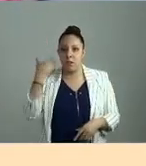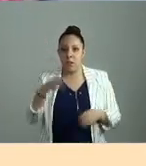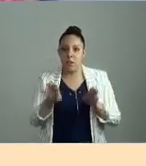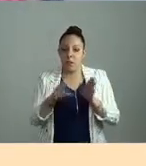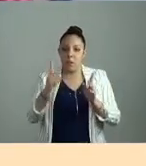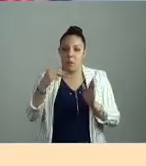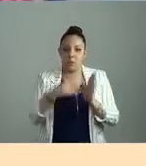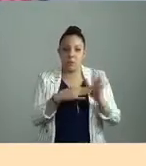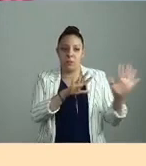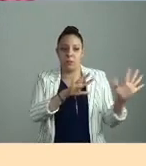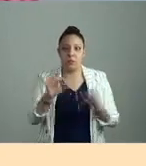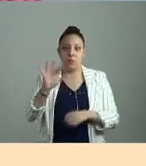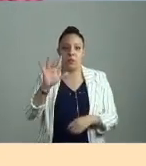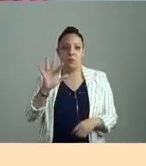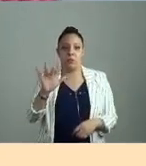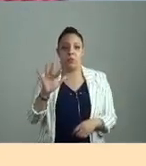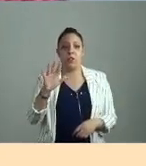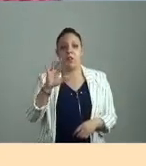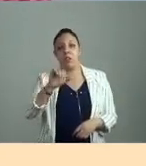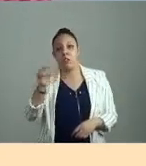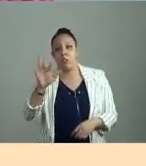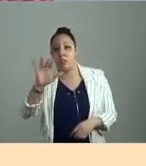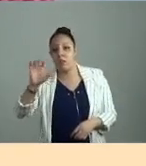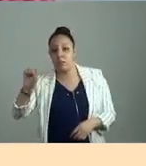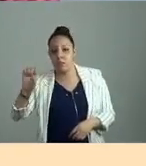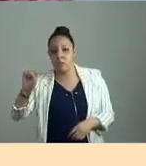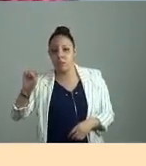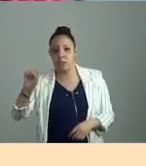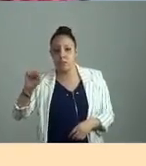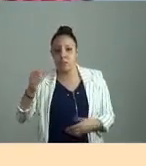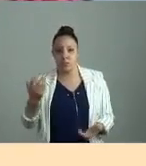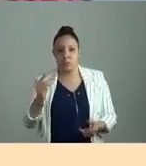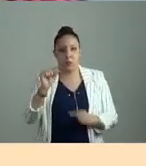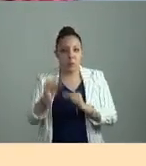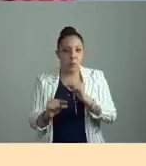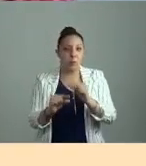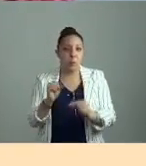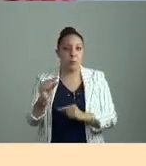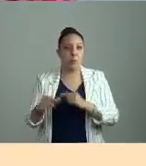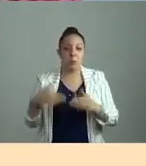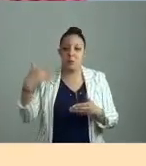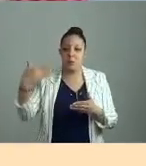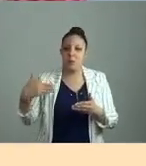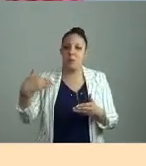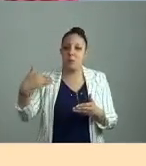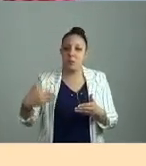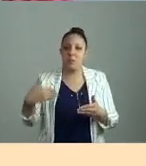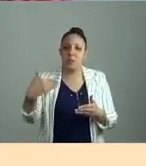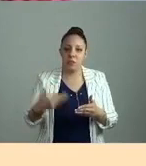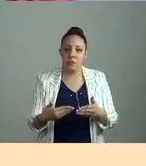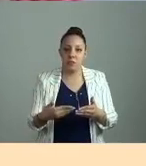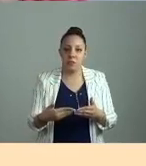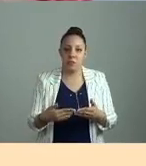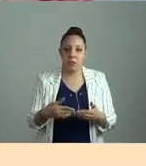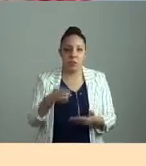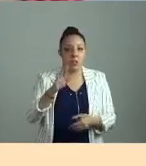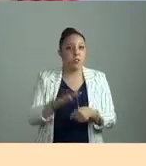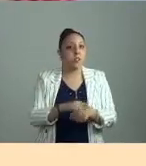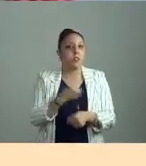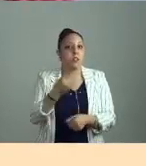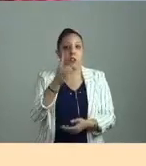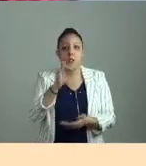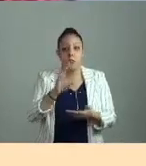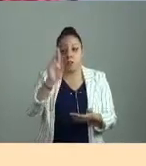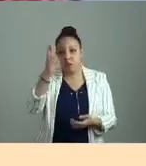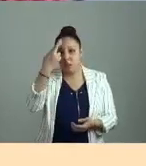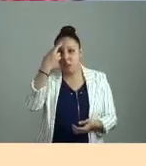años 60-70 consecuencia de la gran revolución de la evolución verde